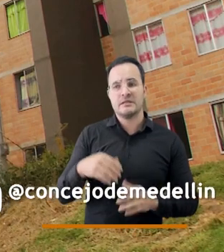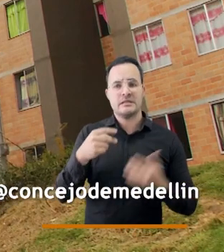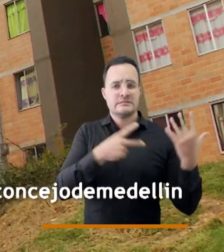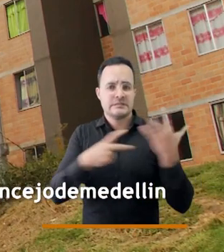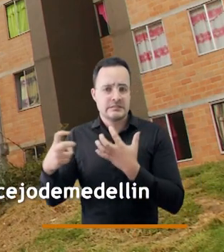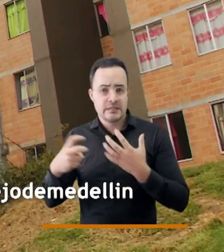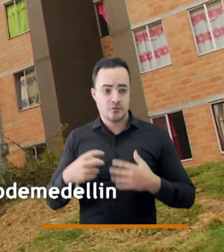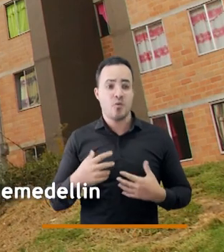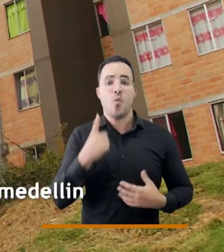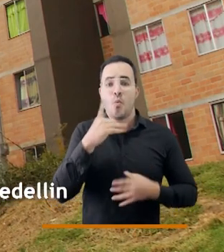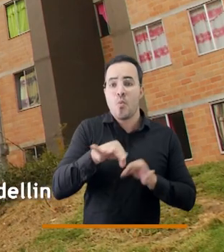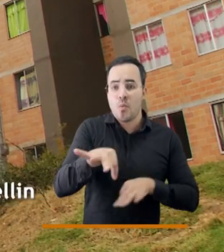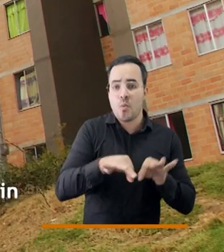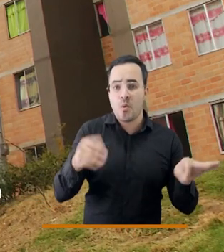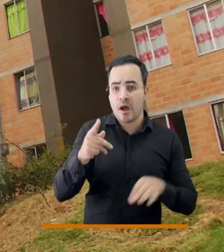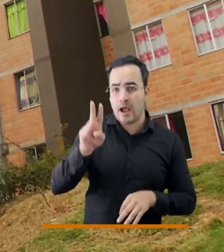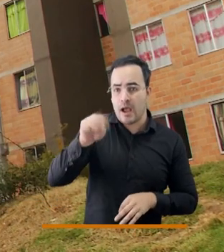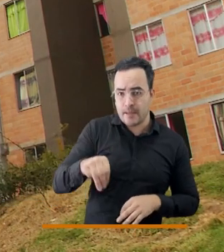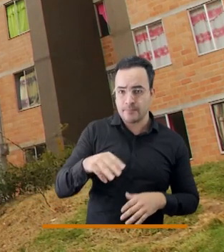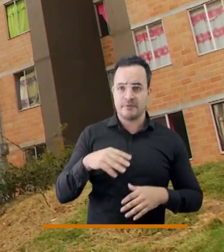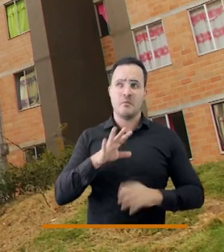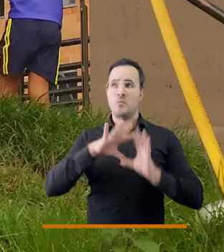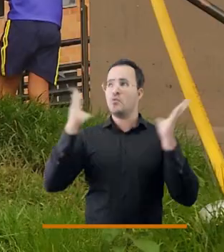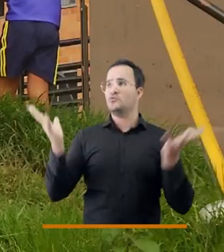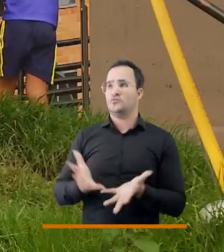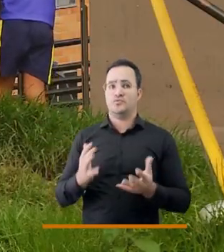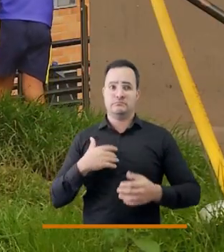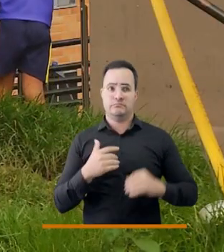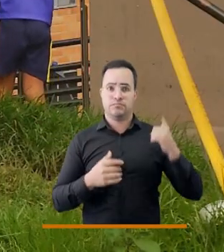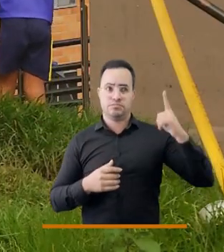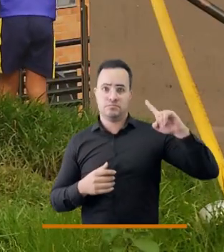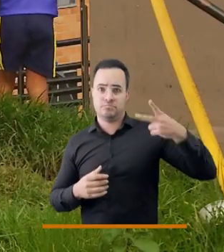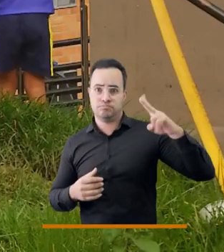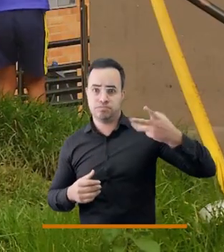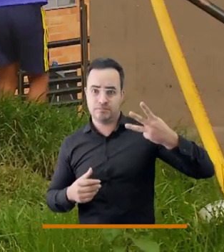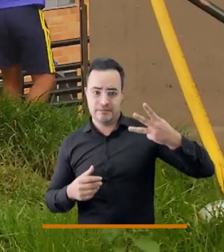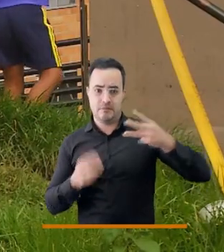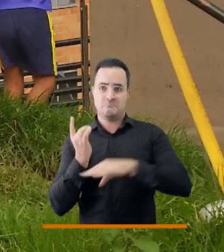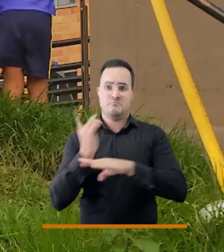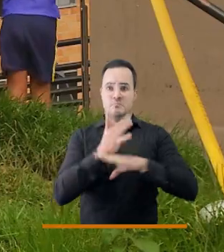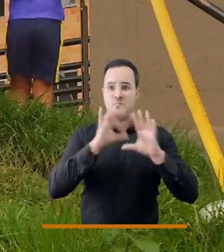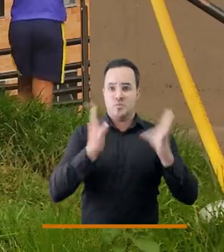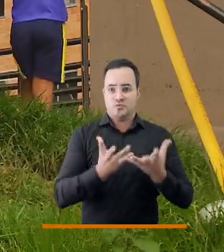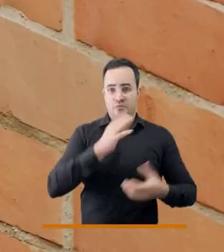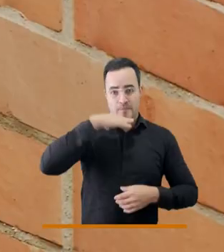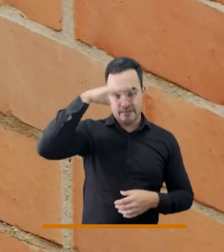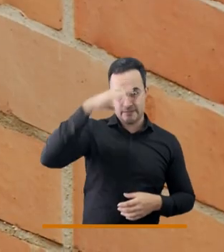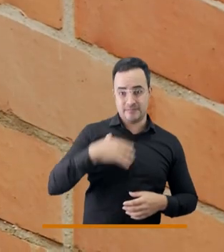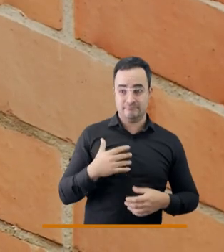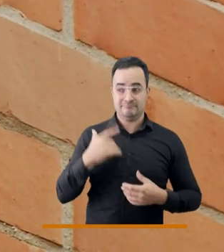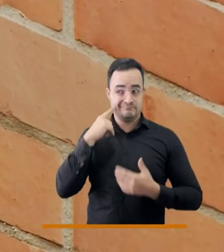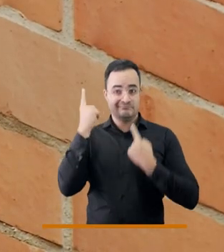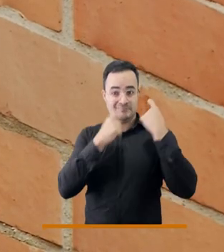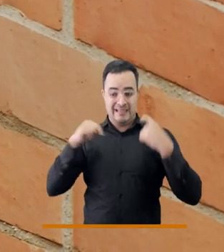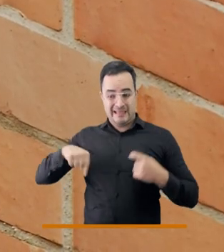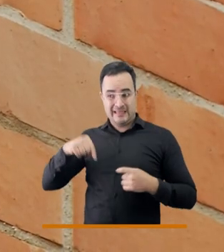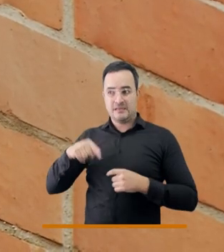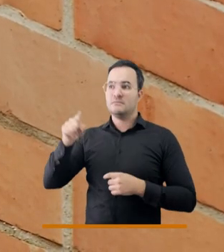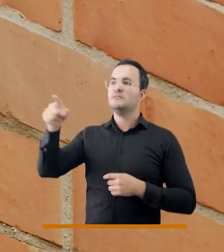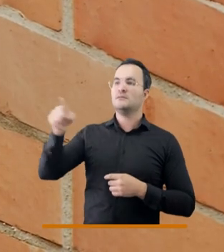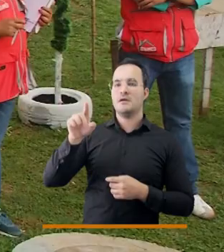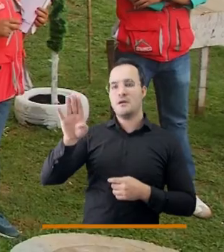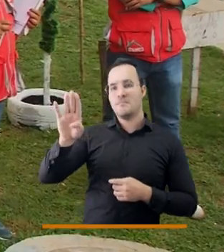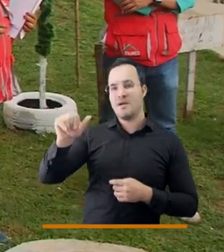kilómetro cuadrado, que es la tercera densidad más grande del mundo. Y sería también superior a la de Bangladesh, que